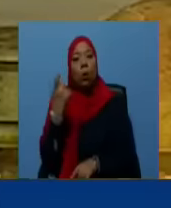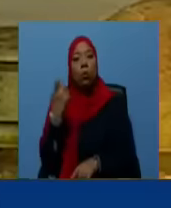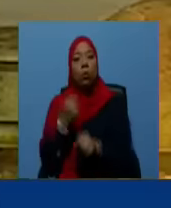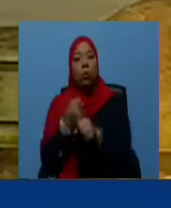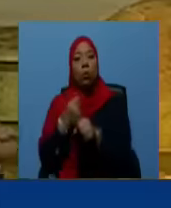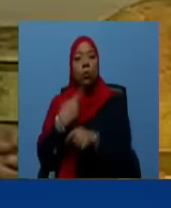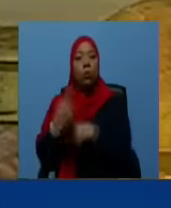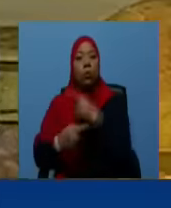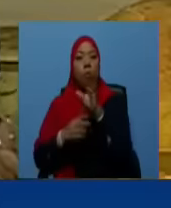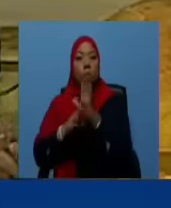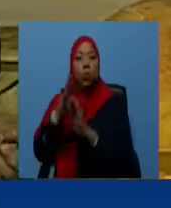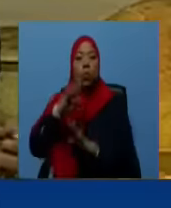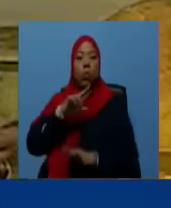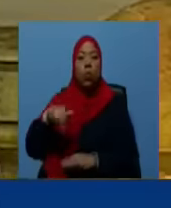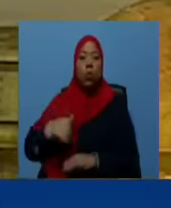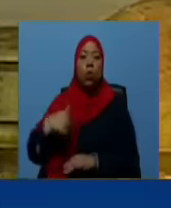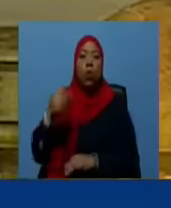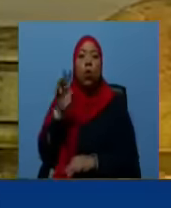dijo que íbamos a crecer creo que el